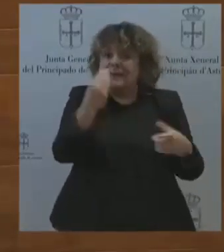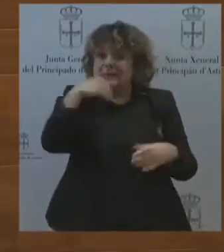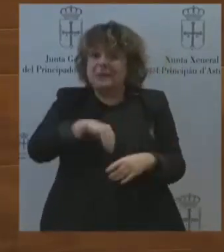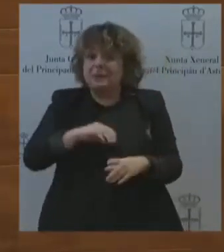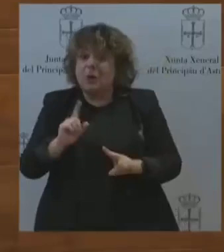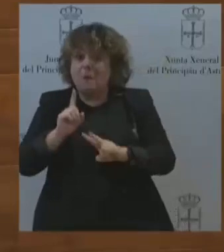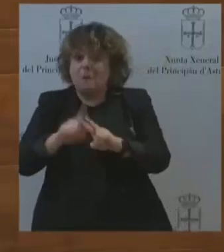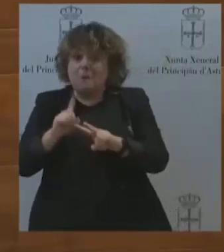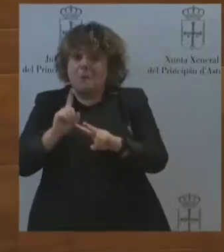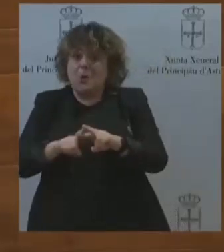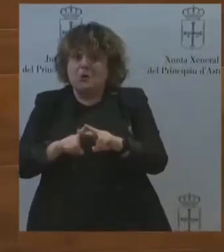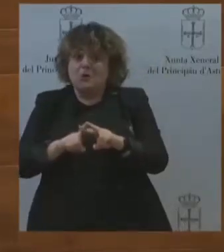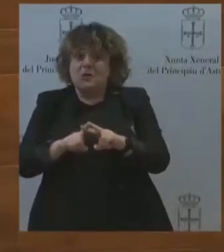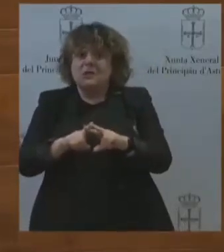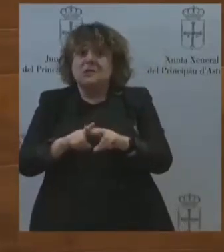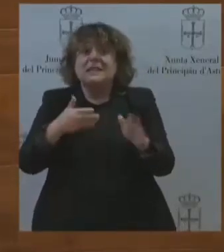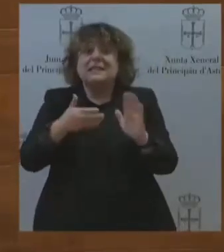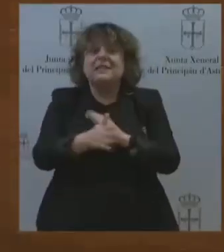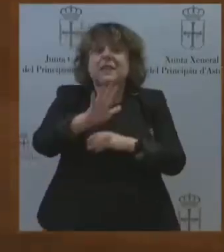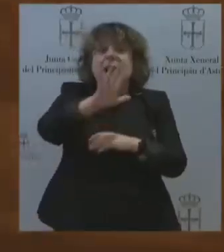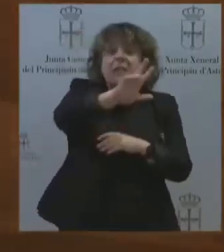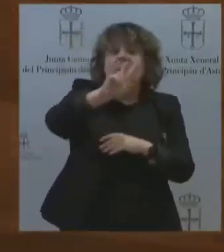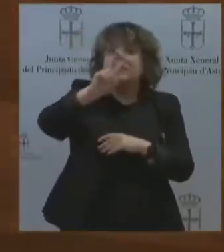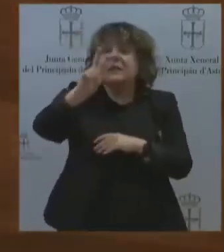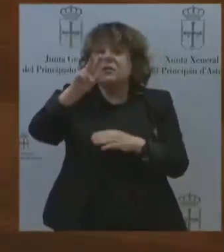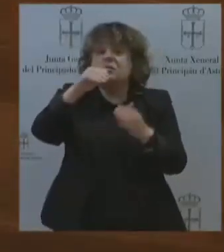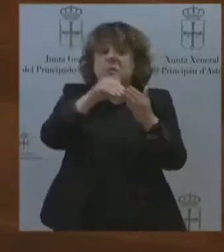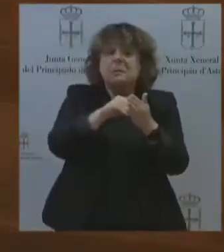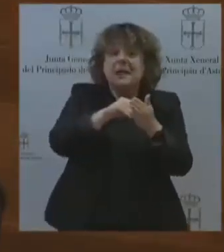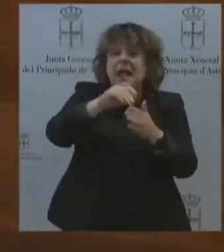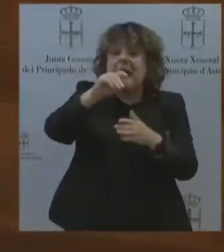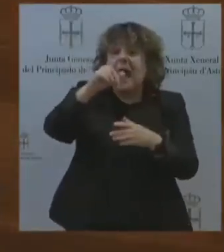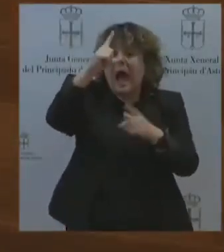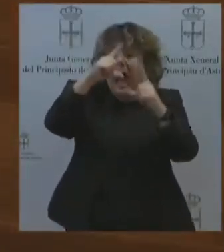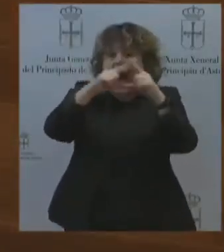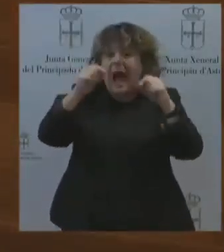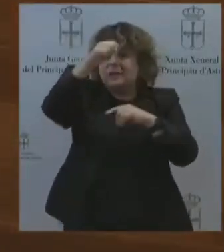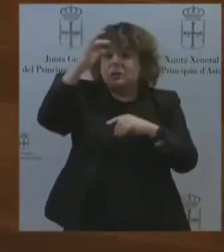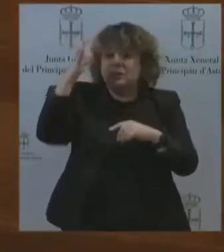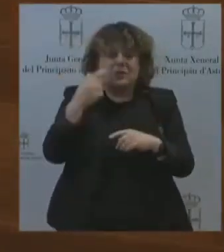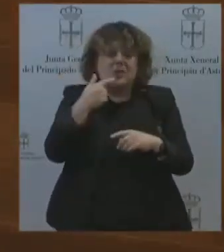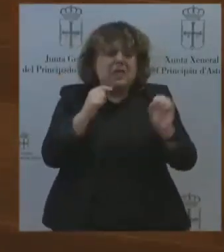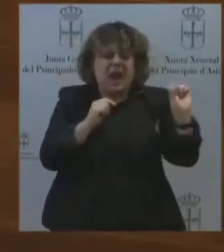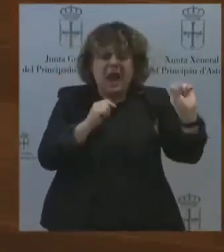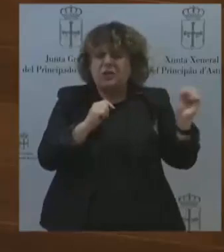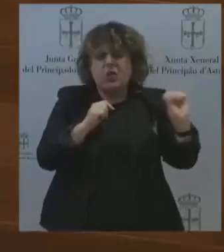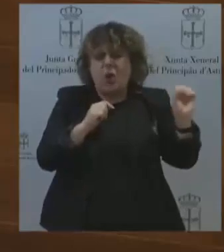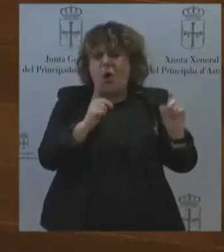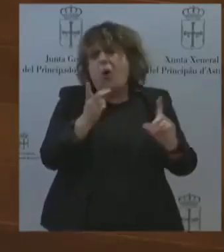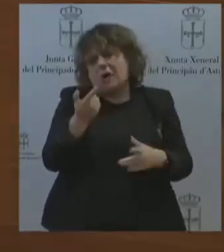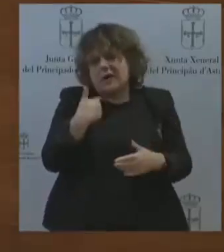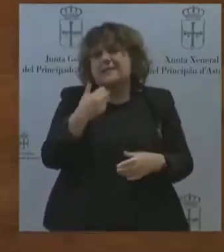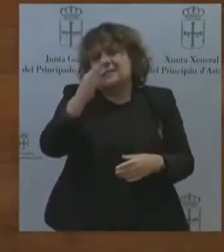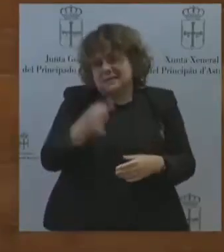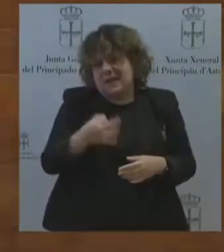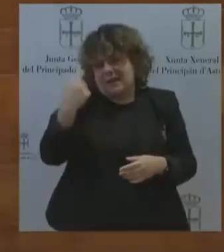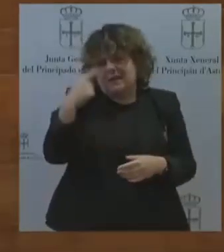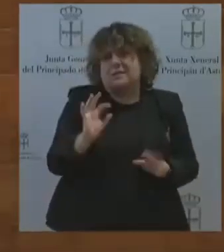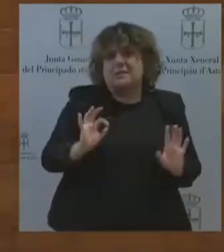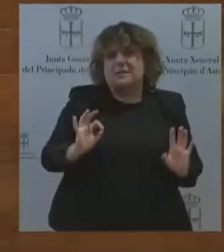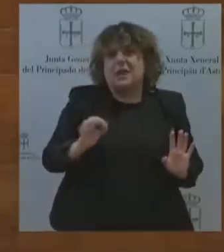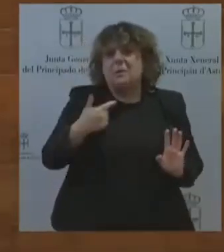52.000 asturianos. Sí, señor Barbón, no diga que no con la cabeza cuando sabe que sí, porque nos ha negado la palabra. La